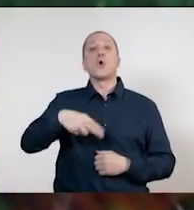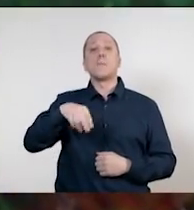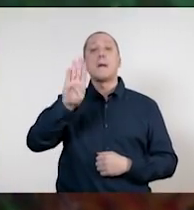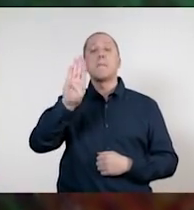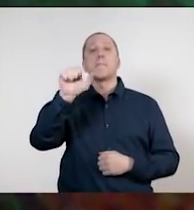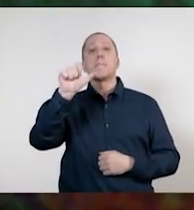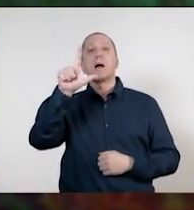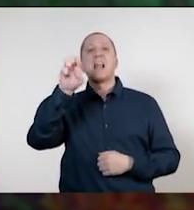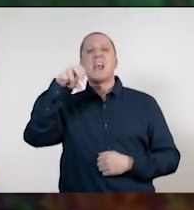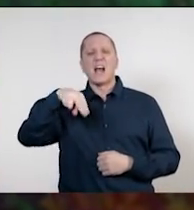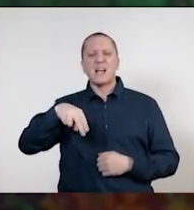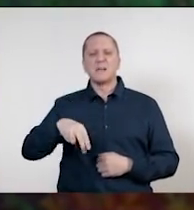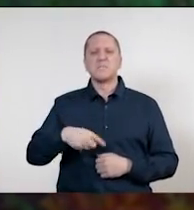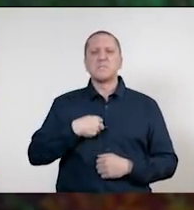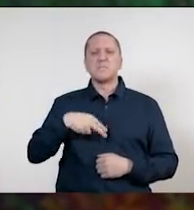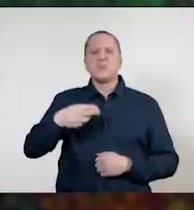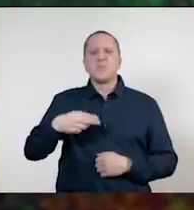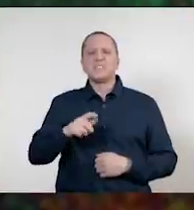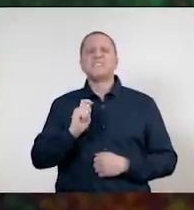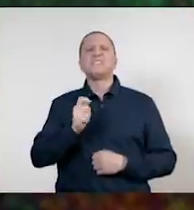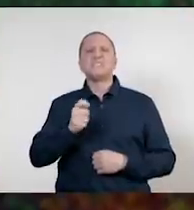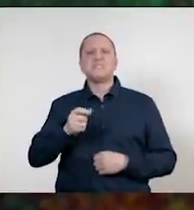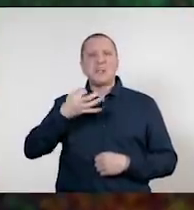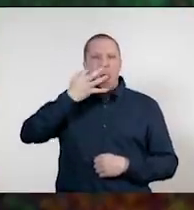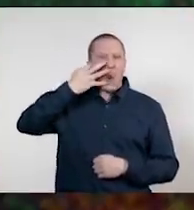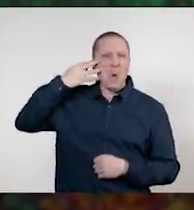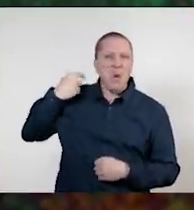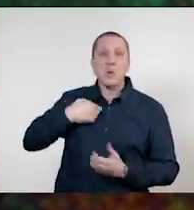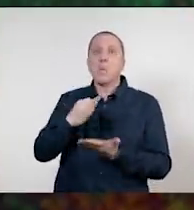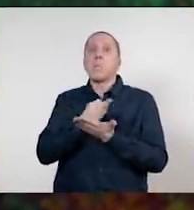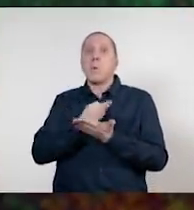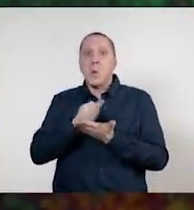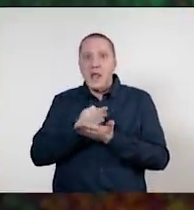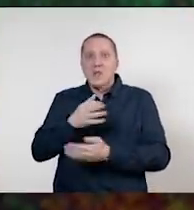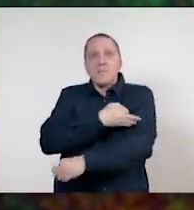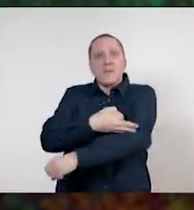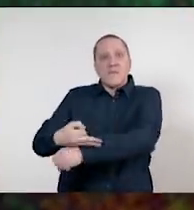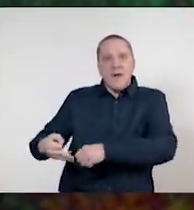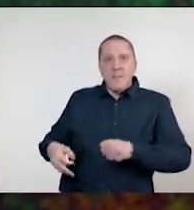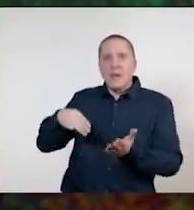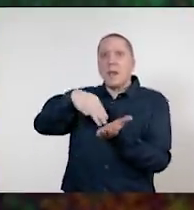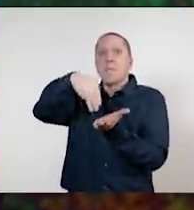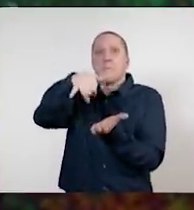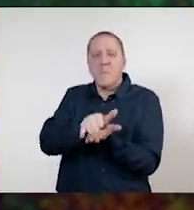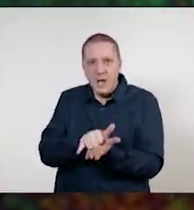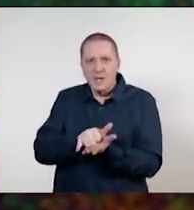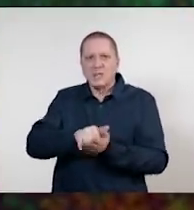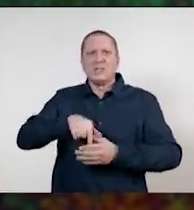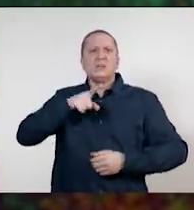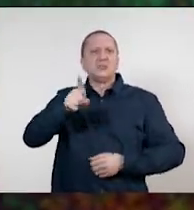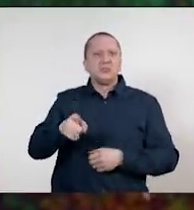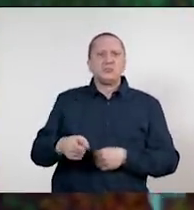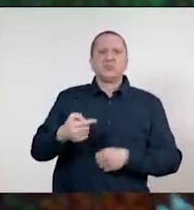Yo soy Balam. Mi nombre quiere decir jaguar. Soy moreno y toda mi familia es maya. Pero no